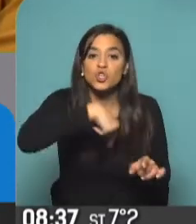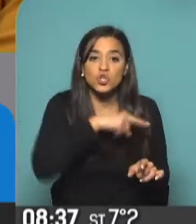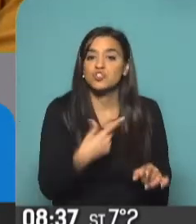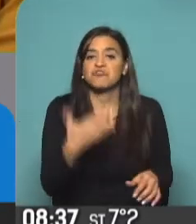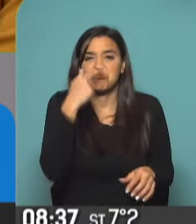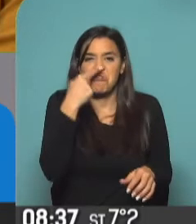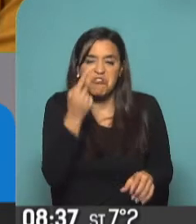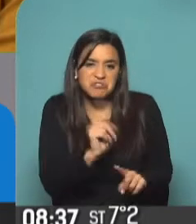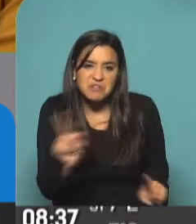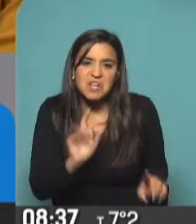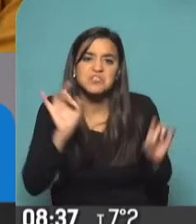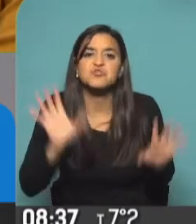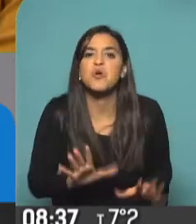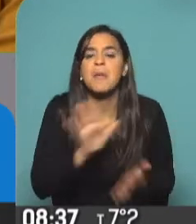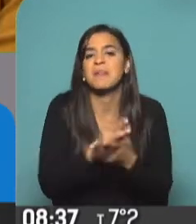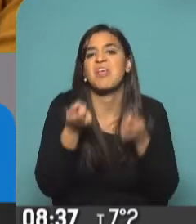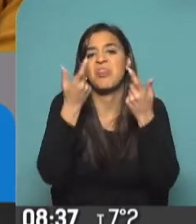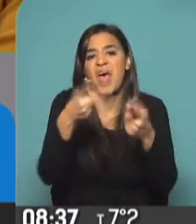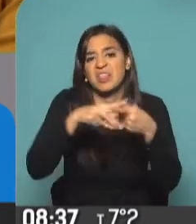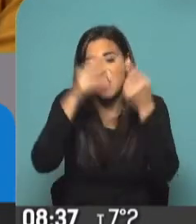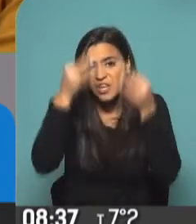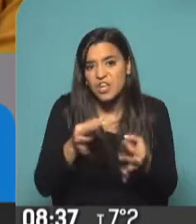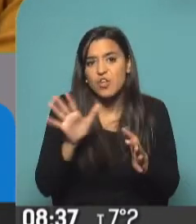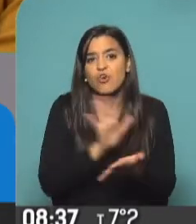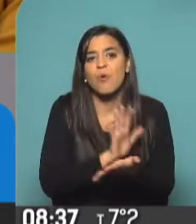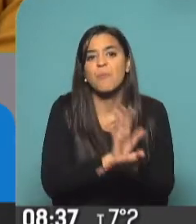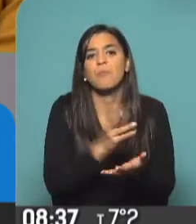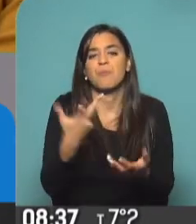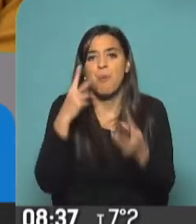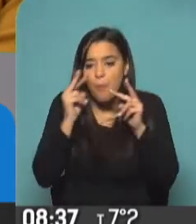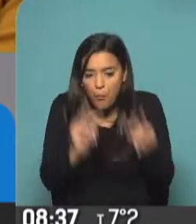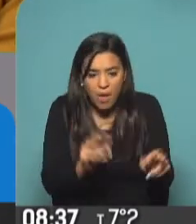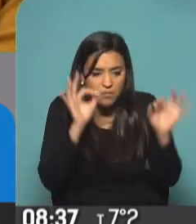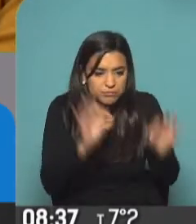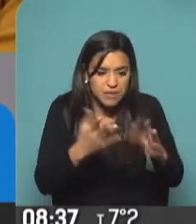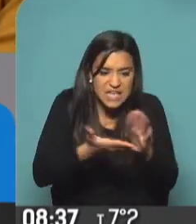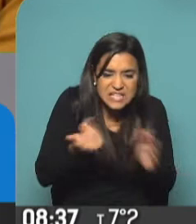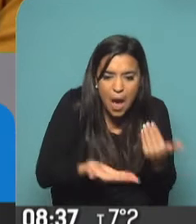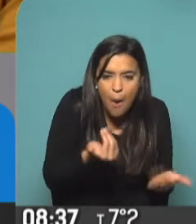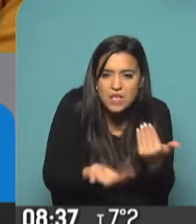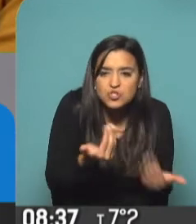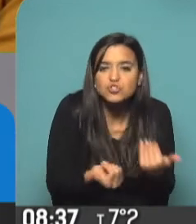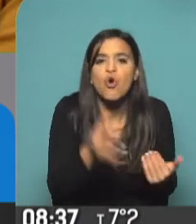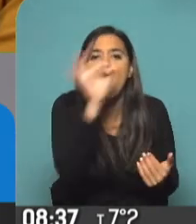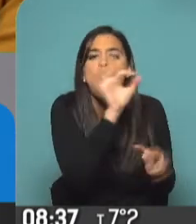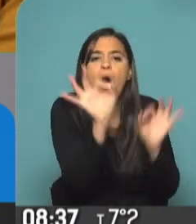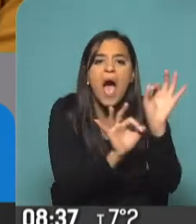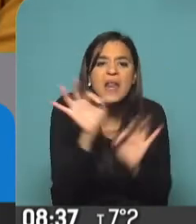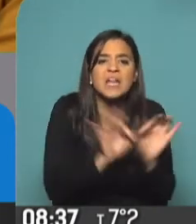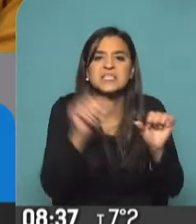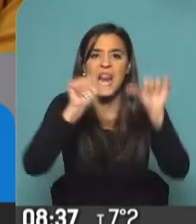interesa hacer nada más que un aporte técnico en términos de ir hacia una prospección o hacer una excavación o hacer un análisis de